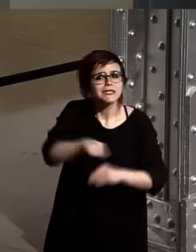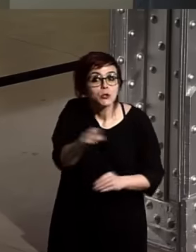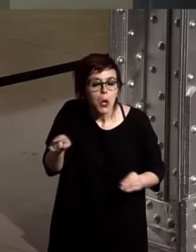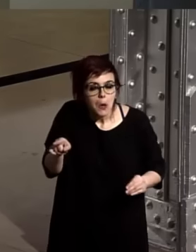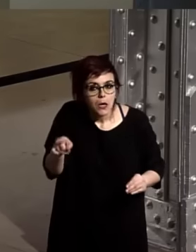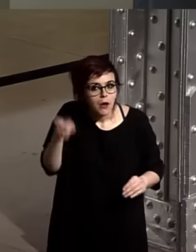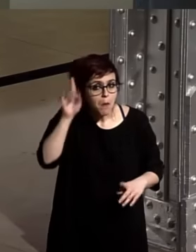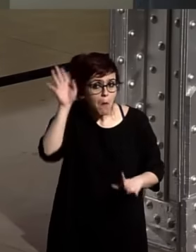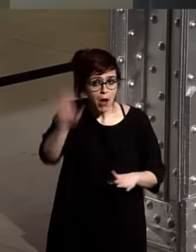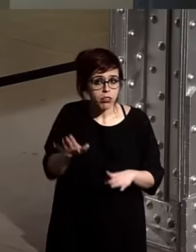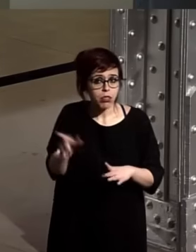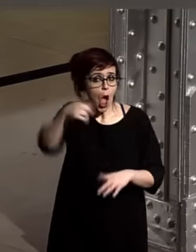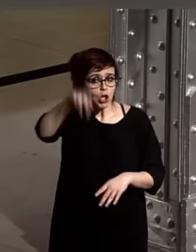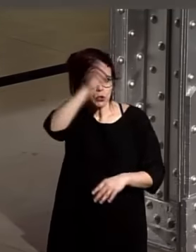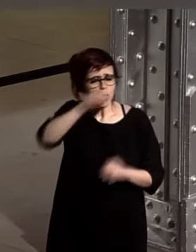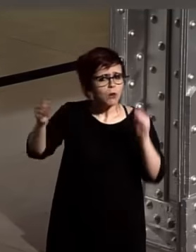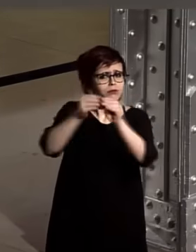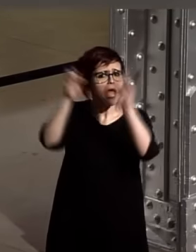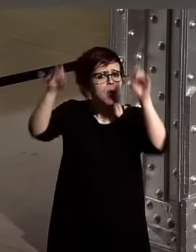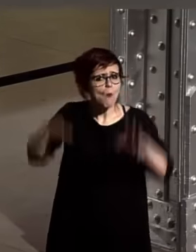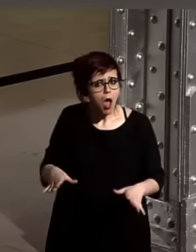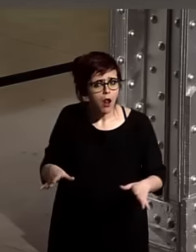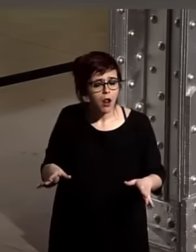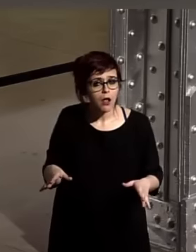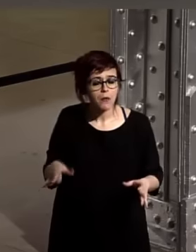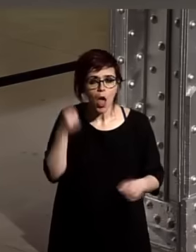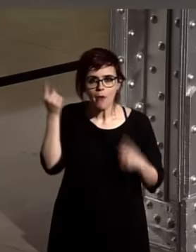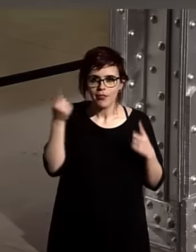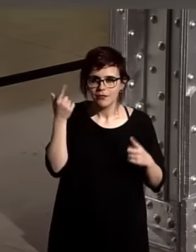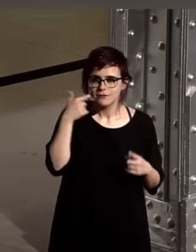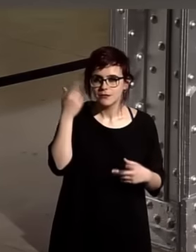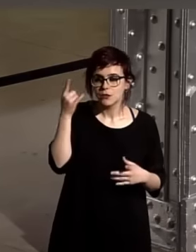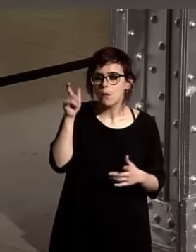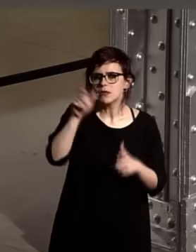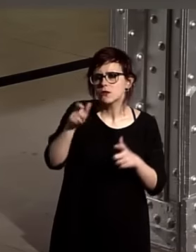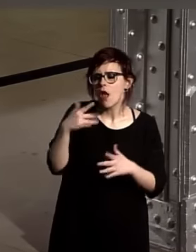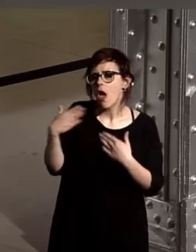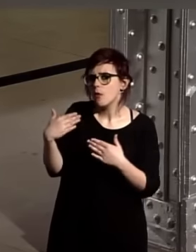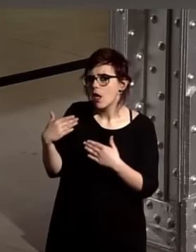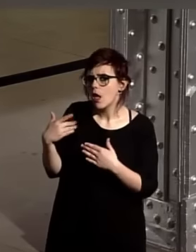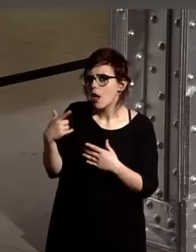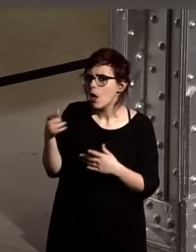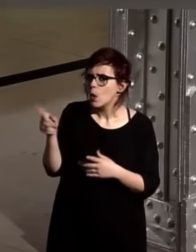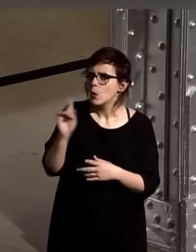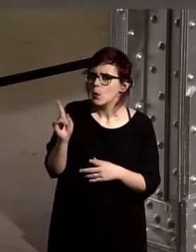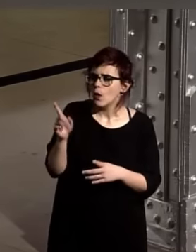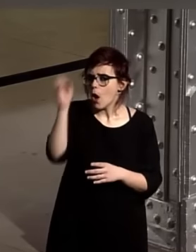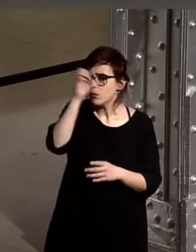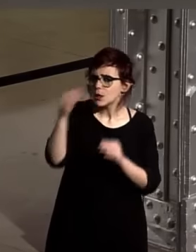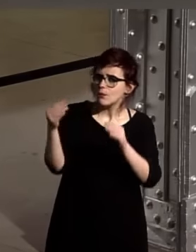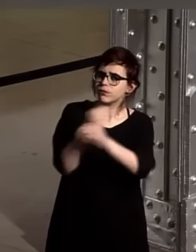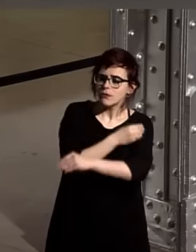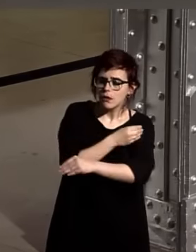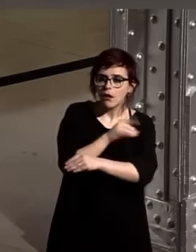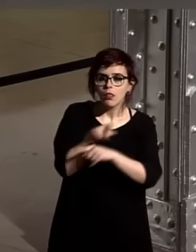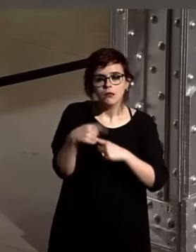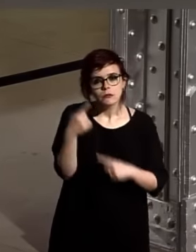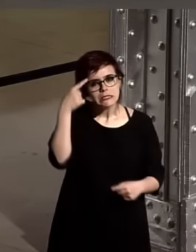porque nos parece lo más normal pero yo sí que tengo un pensamiento a veces que cuando contrasto con otras personas dices No no pensamos estas cosas por ejemplo a mí si me duele la